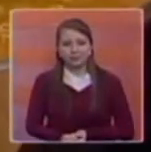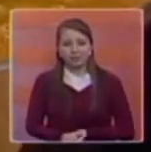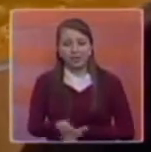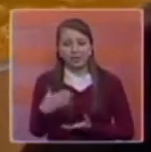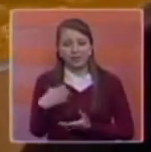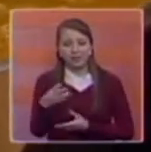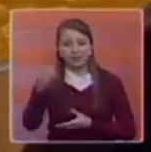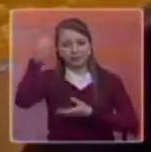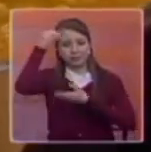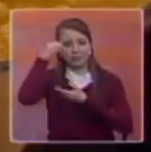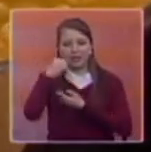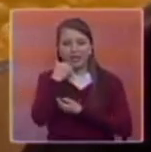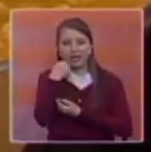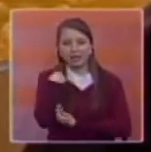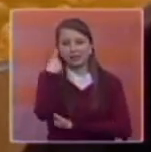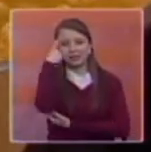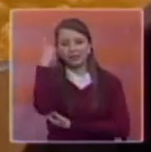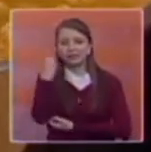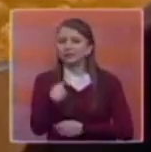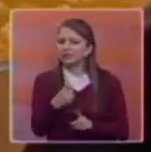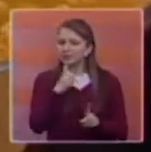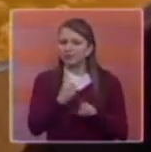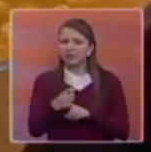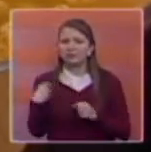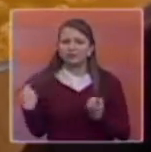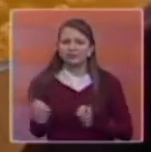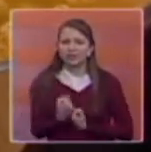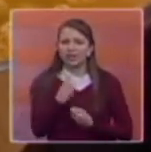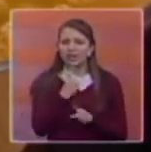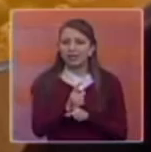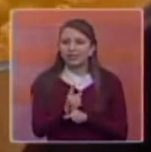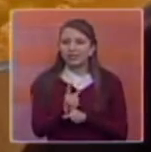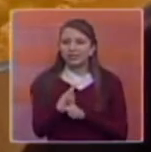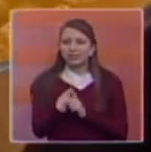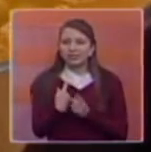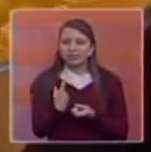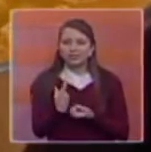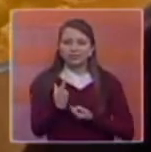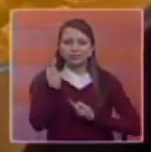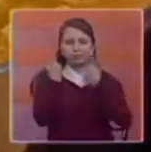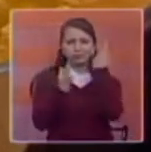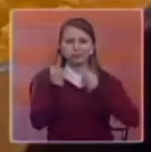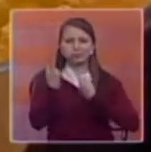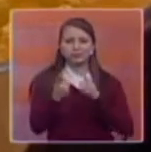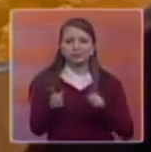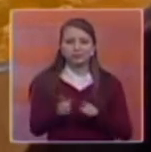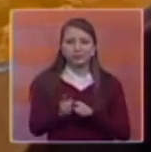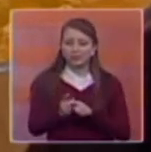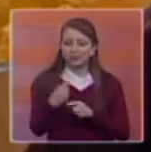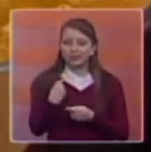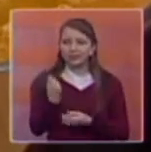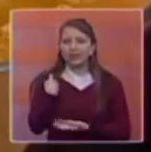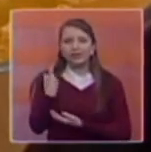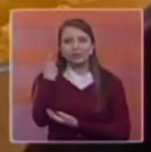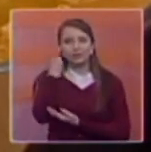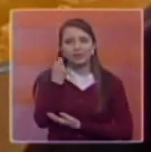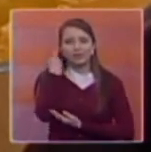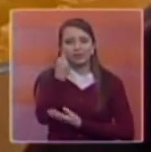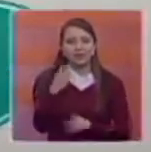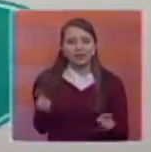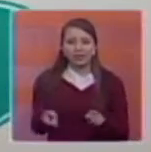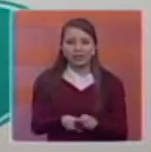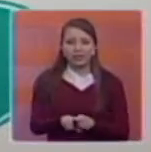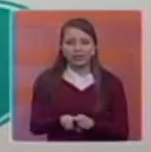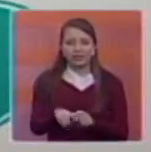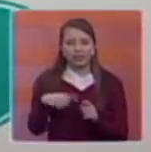mente. Chuta, que es como un comején cerebral. Usted sabe que el comején cuando llega no se va, ¿no? Así se